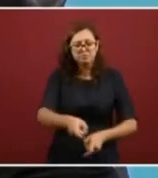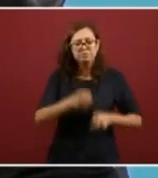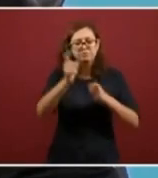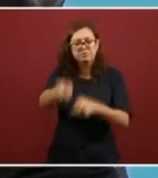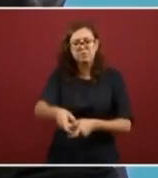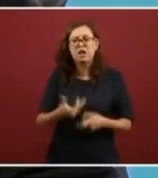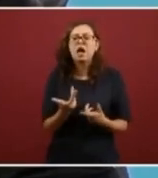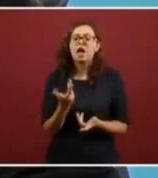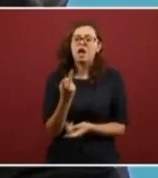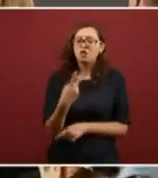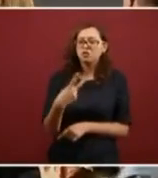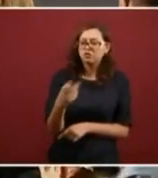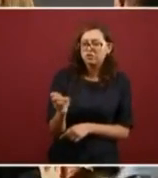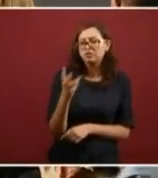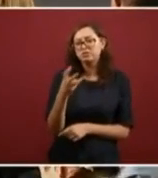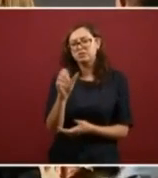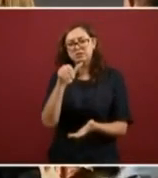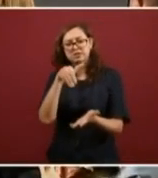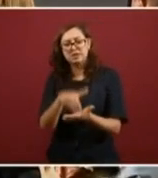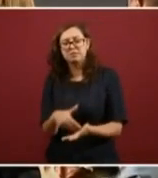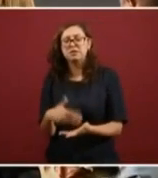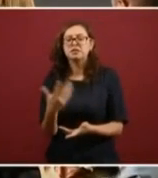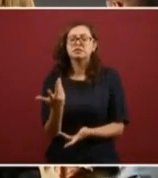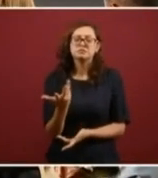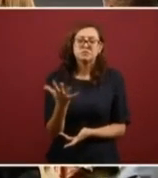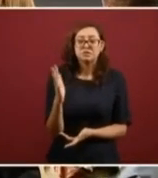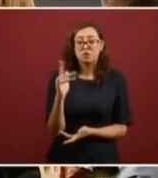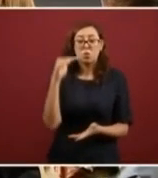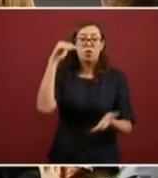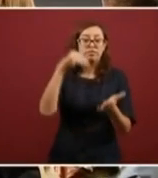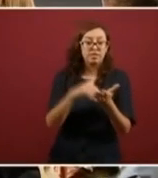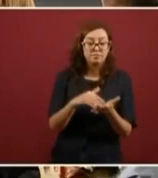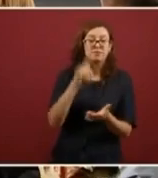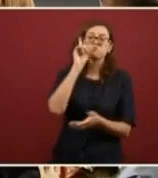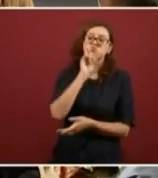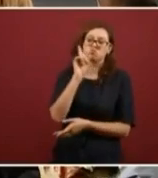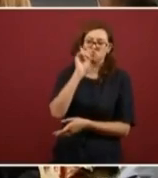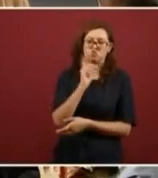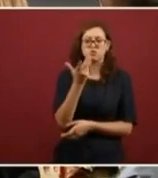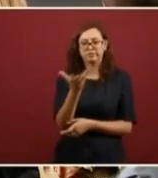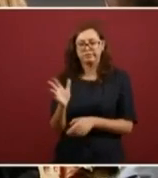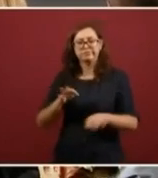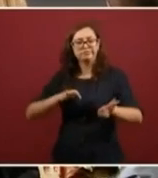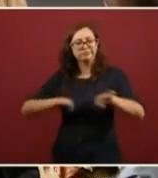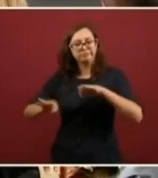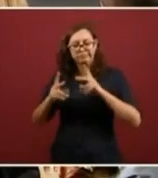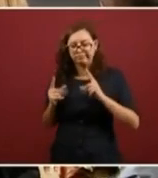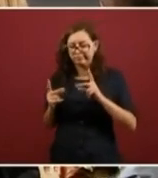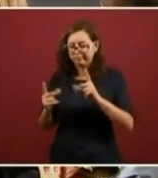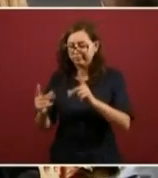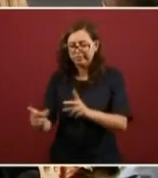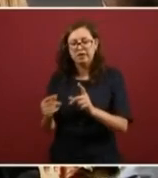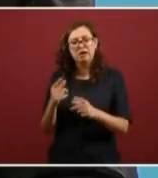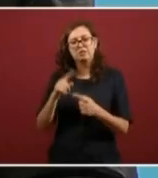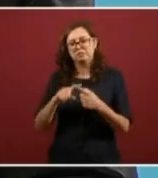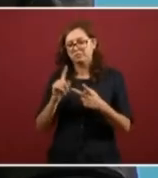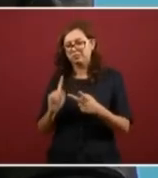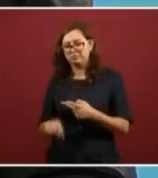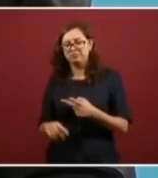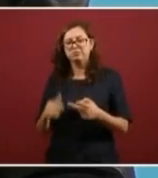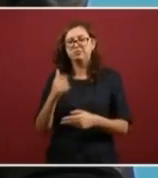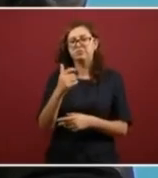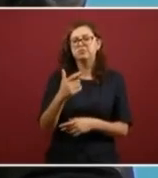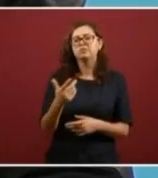que de esas 300,000, 50,000 son mujeres que participan activamente tanto en actividades acuícolas como